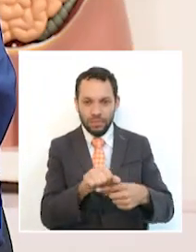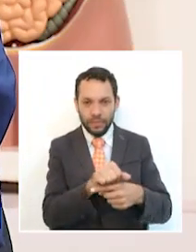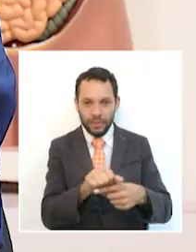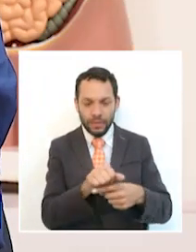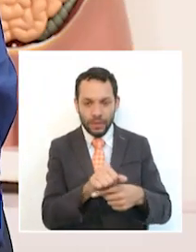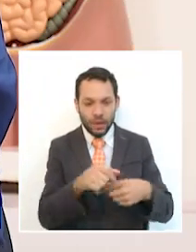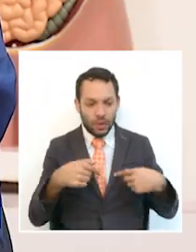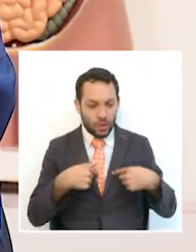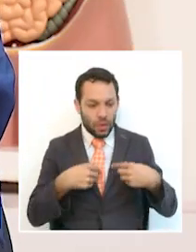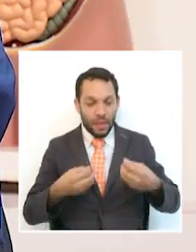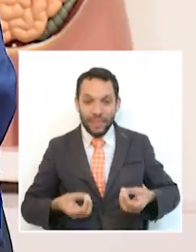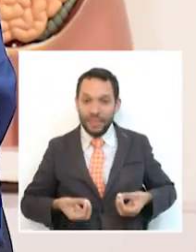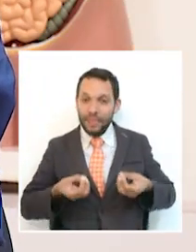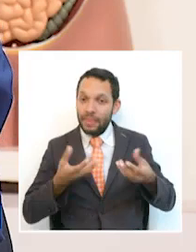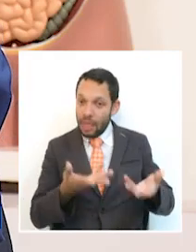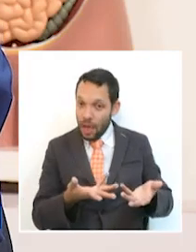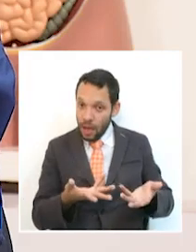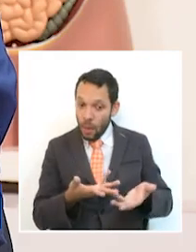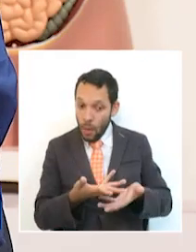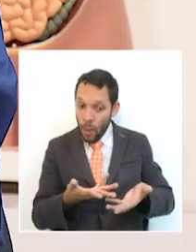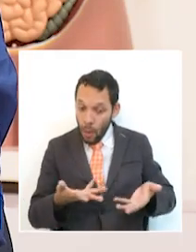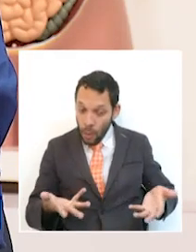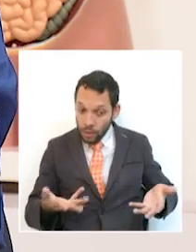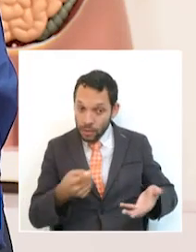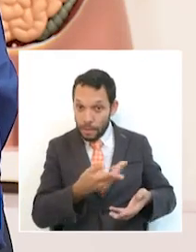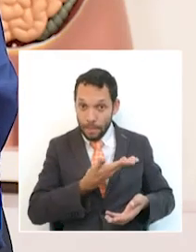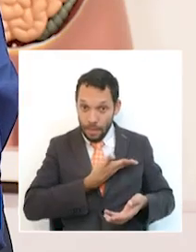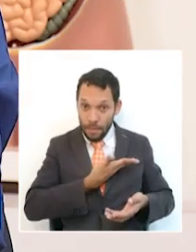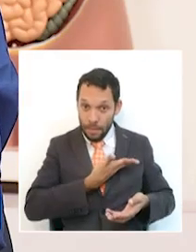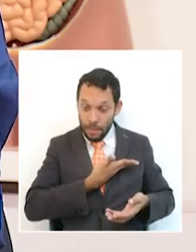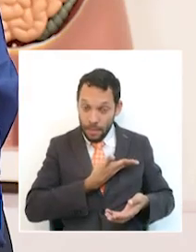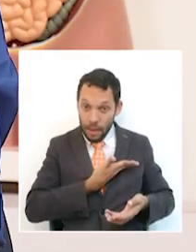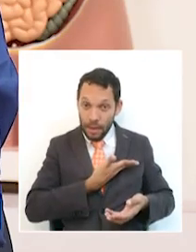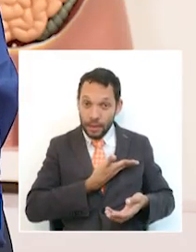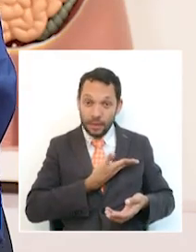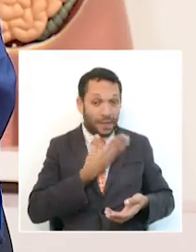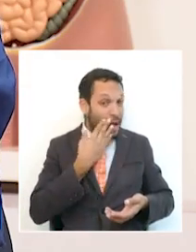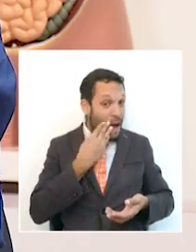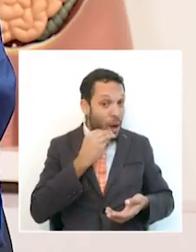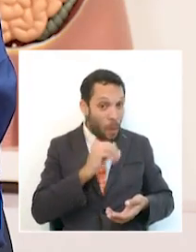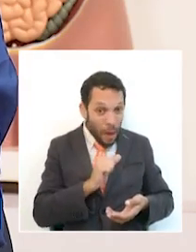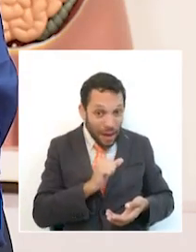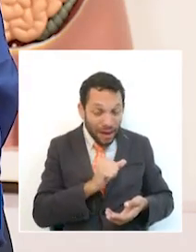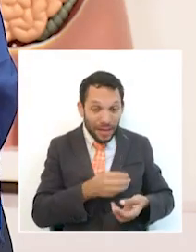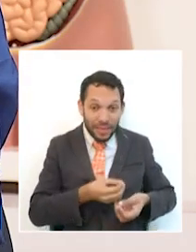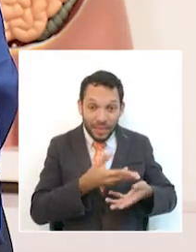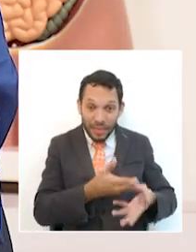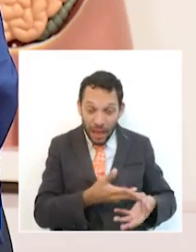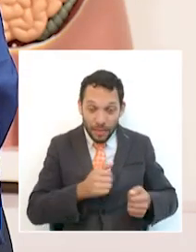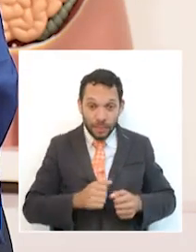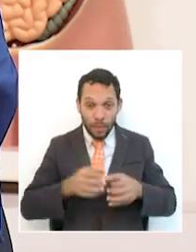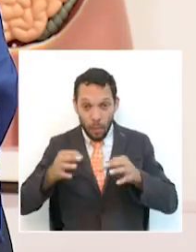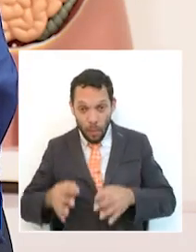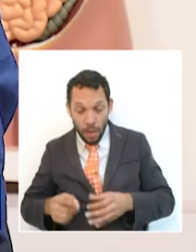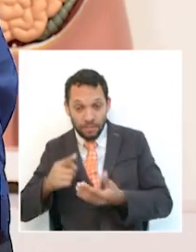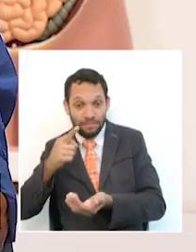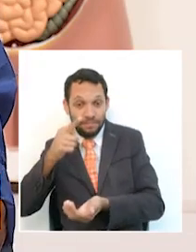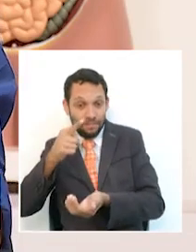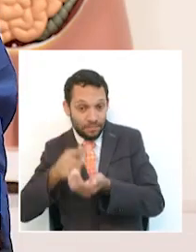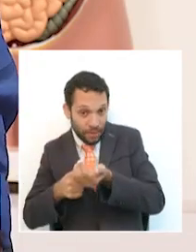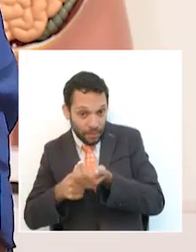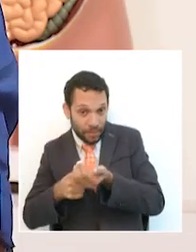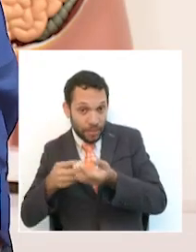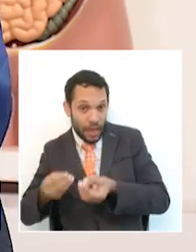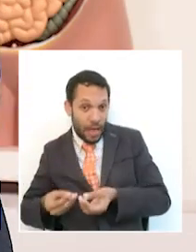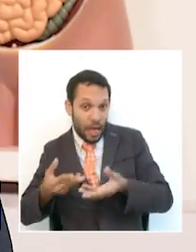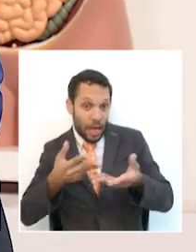esto que estoy haciendo a mi mamá a la persona que más amo un perro caliente se lo daría a mi mamá hay perros